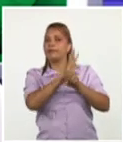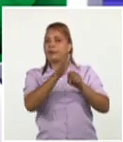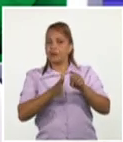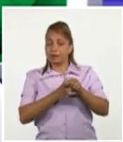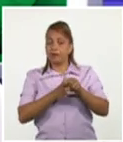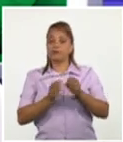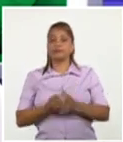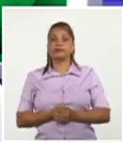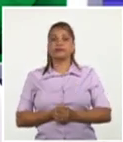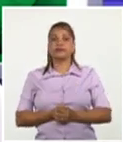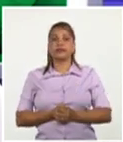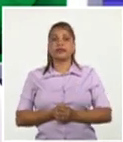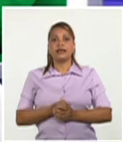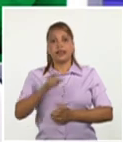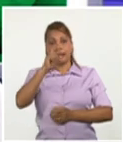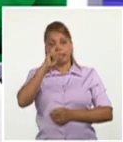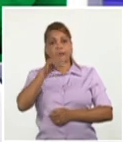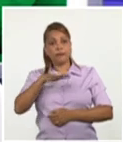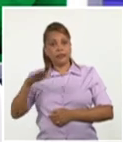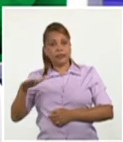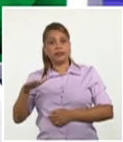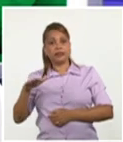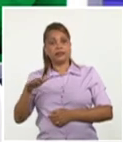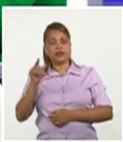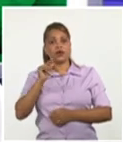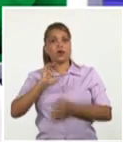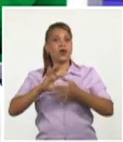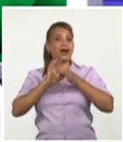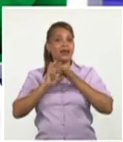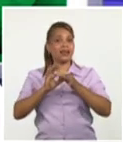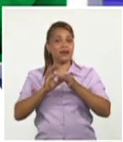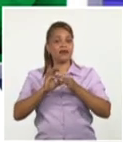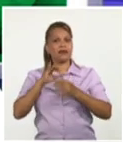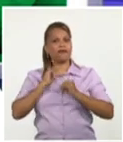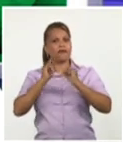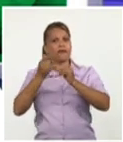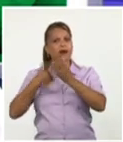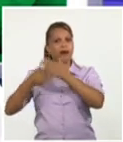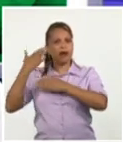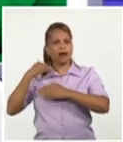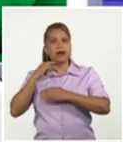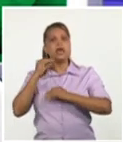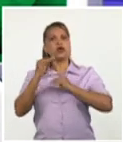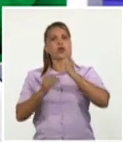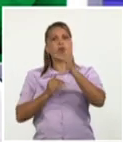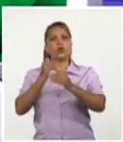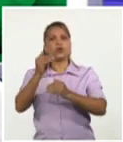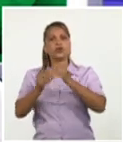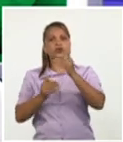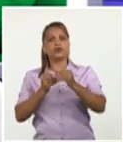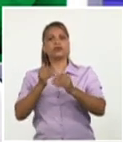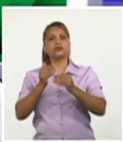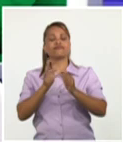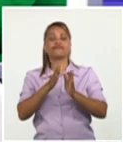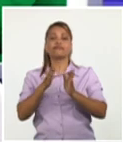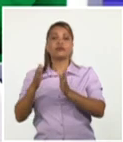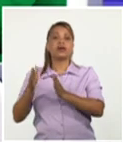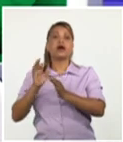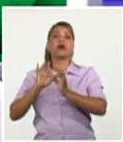informado en días anteriores con algunas comorbilidades, dada su evolución, pasó al estado de